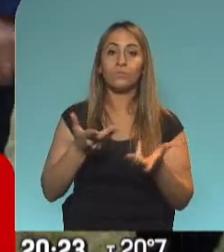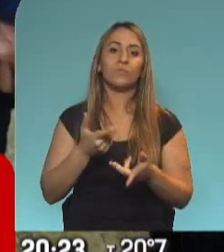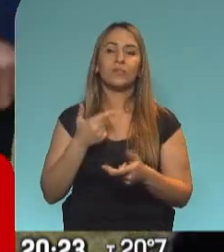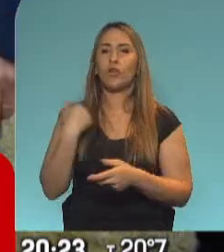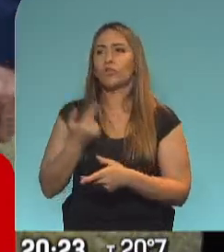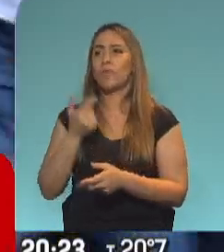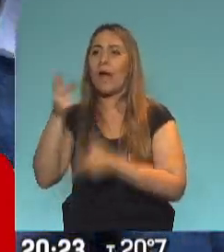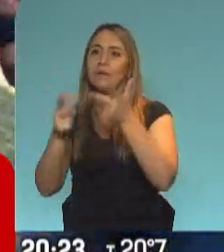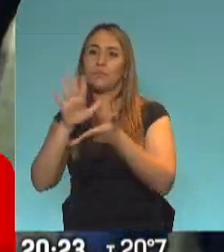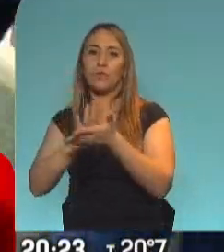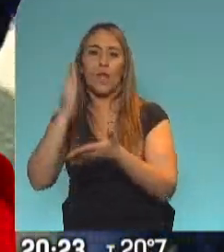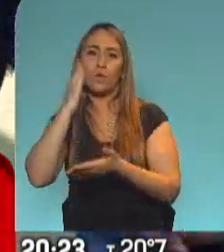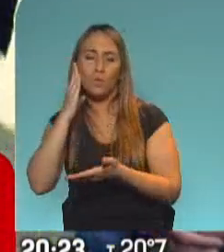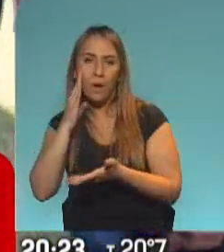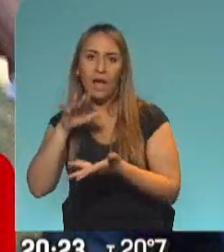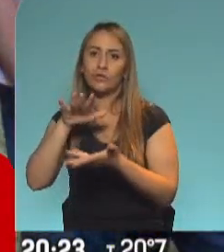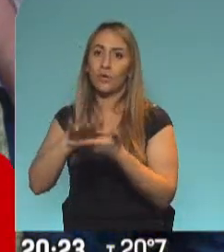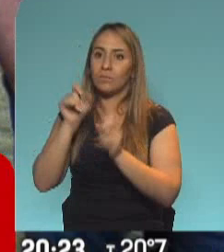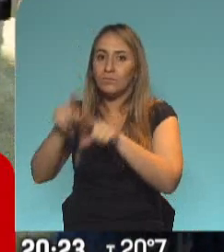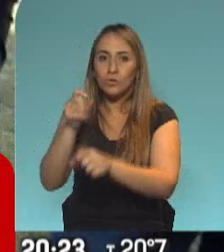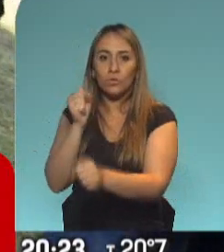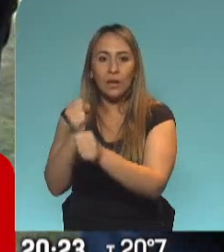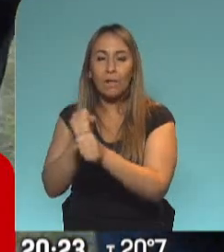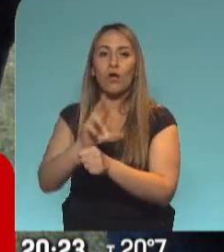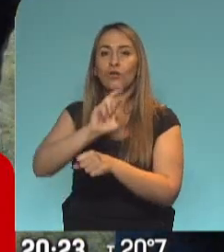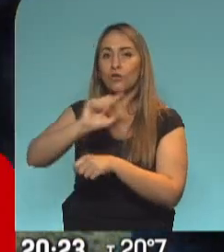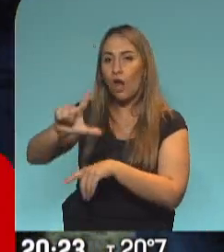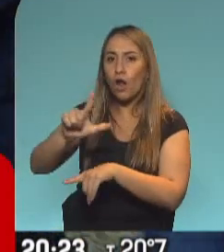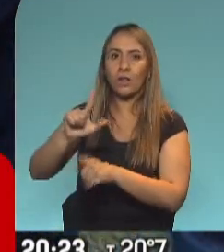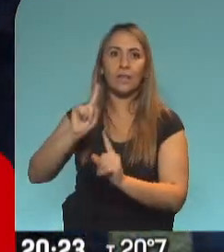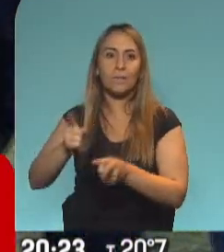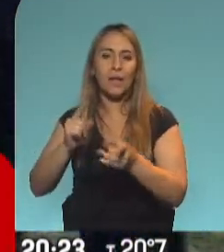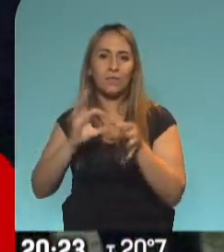Guzmán, de expandir sus funciones, de expandir sus relaciones,